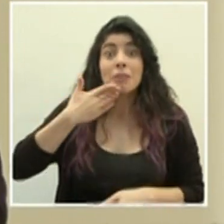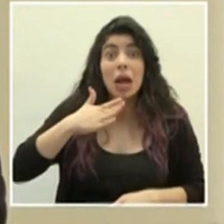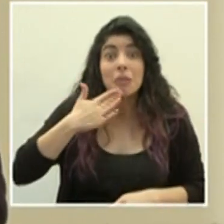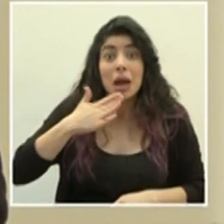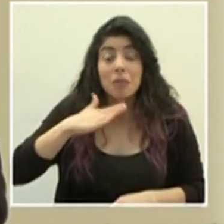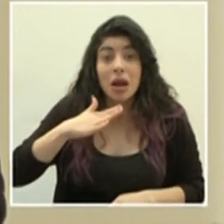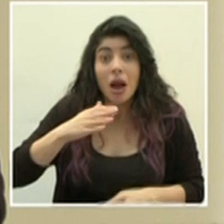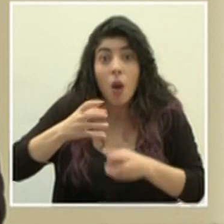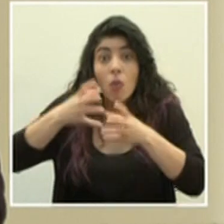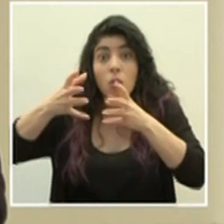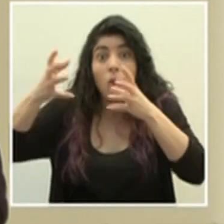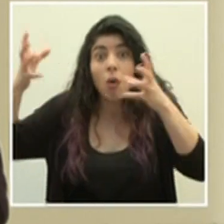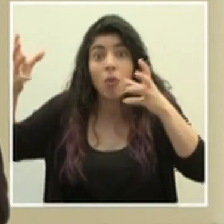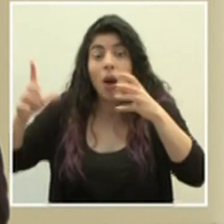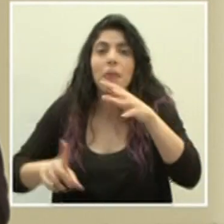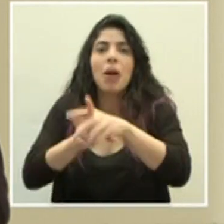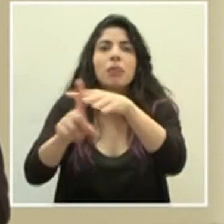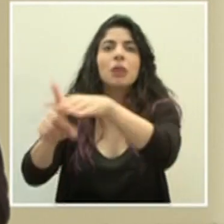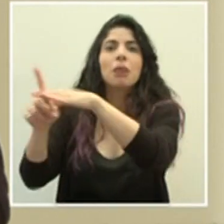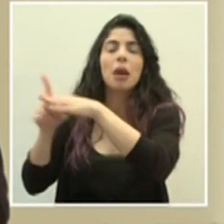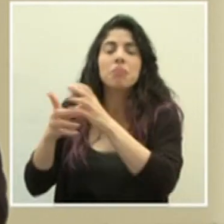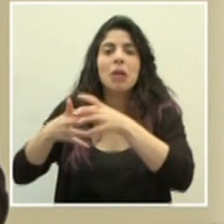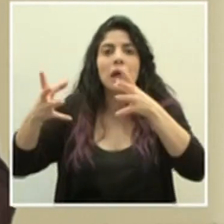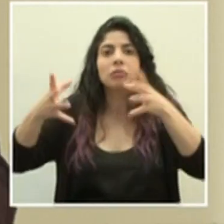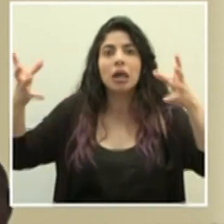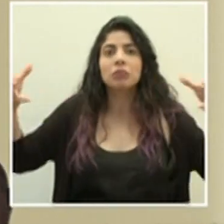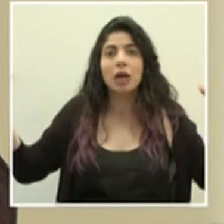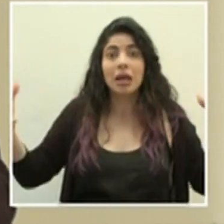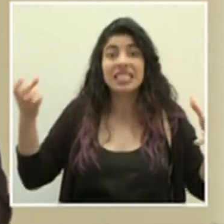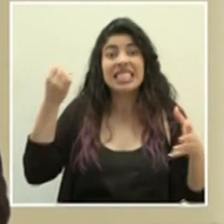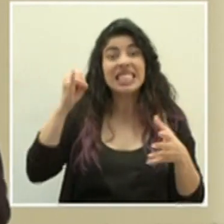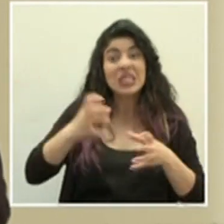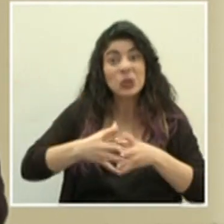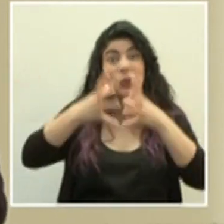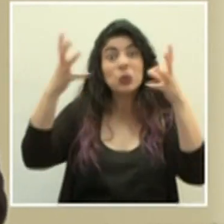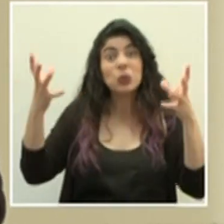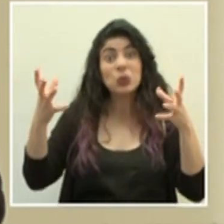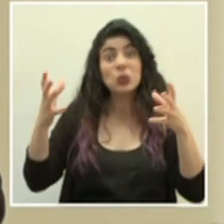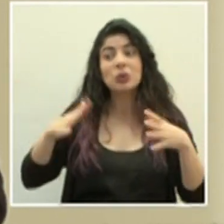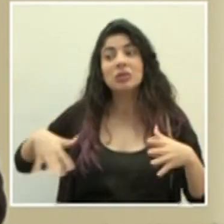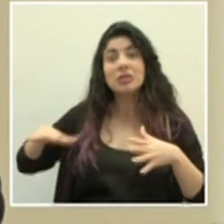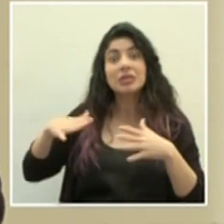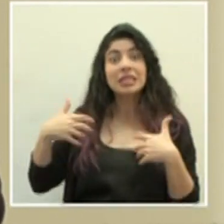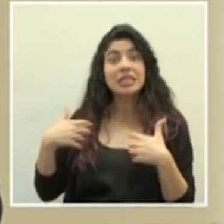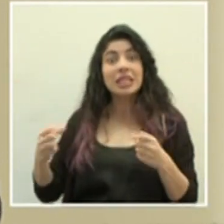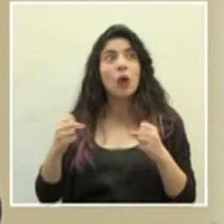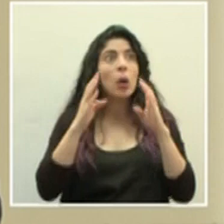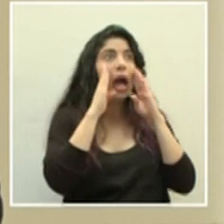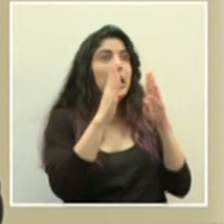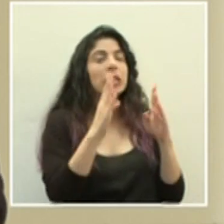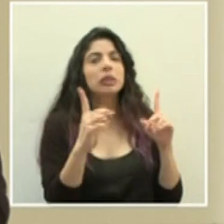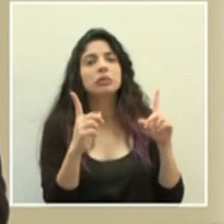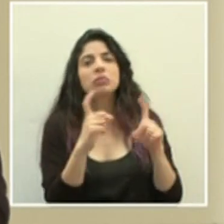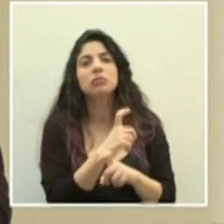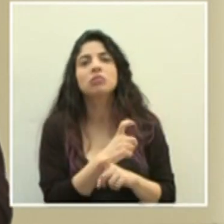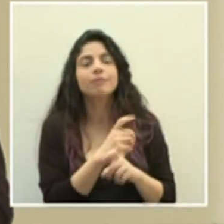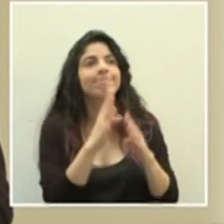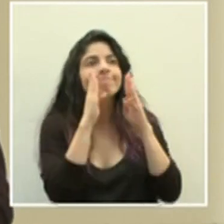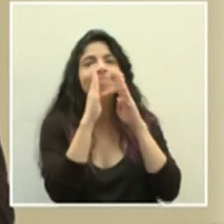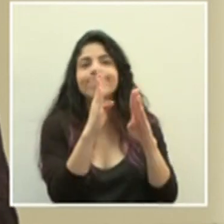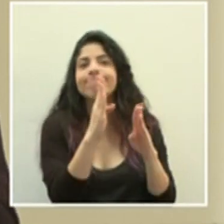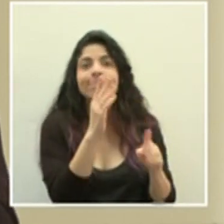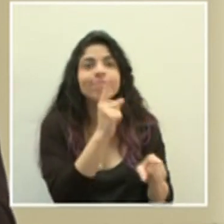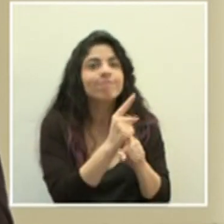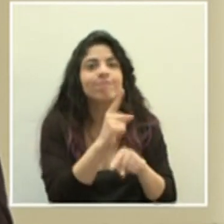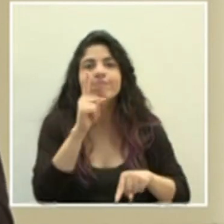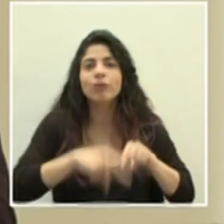que se van elevando, se manifiestan. Y esos, si son justamente muchos, complican la atención en salud y no se le puede dar la atención